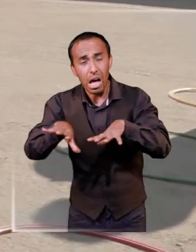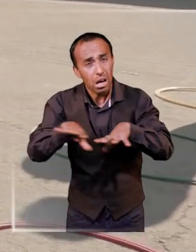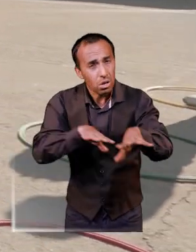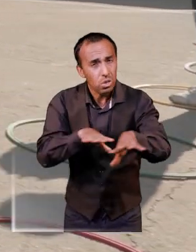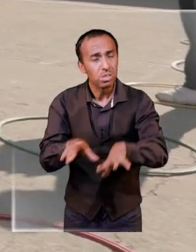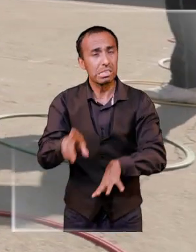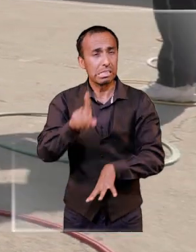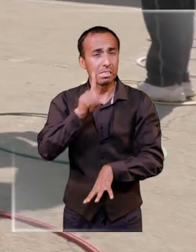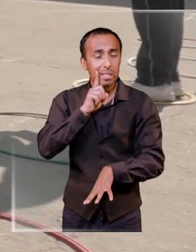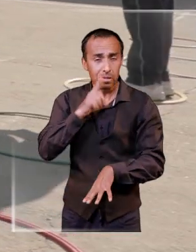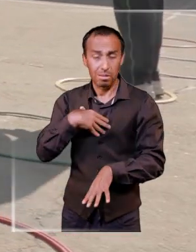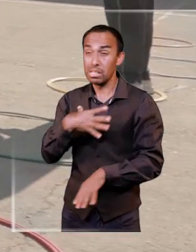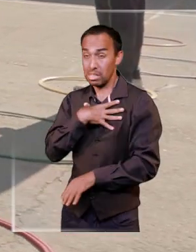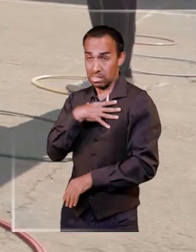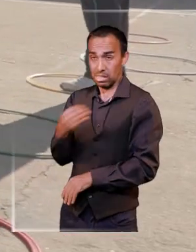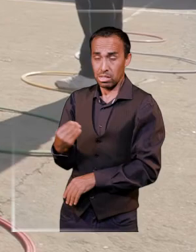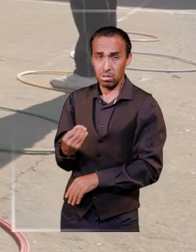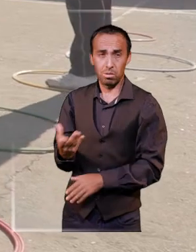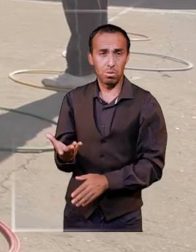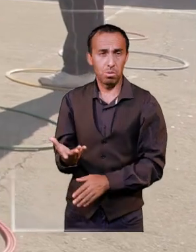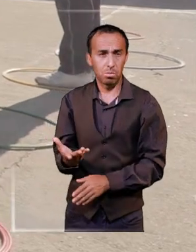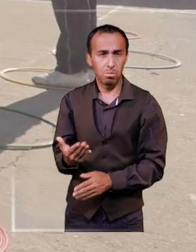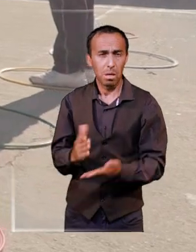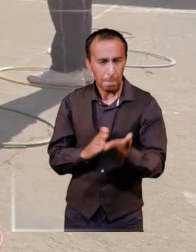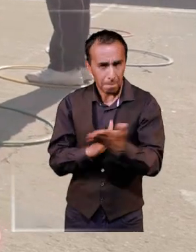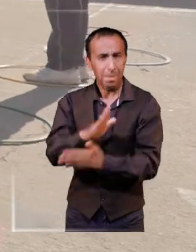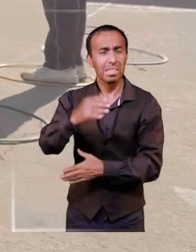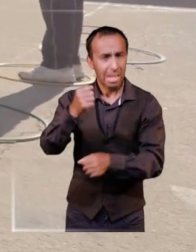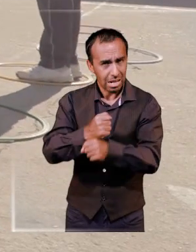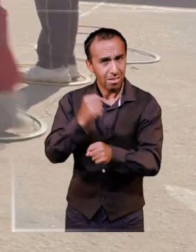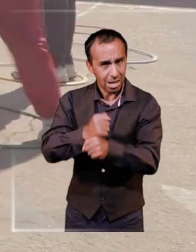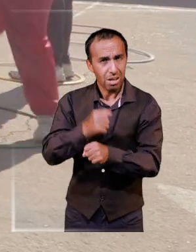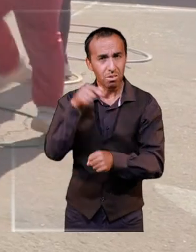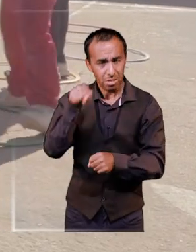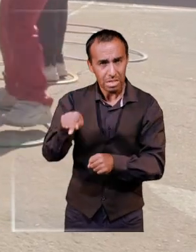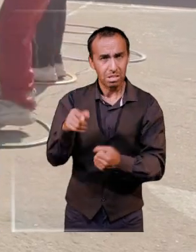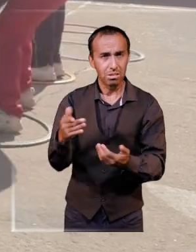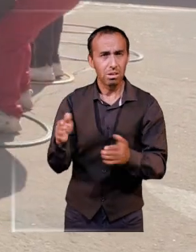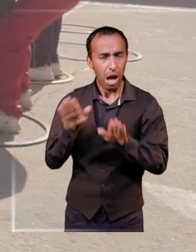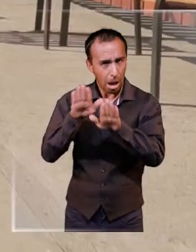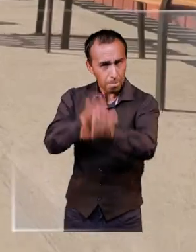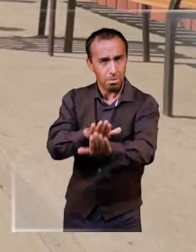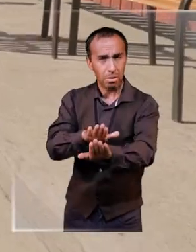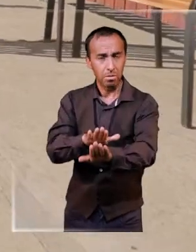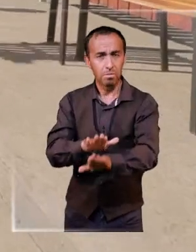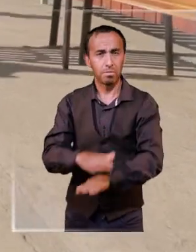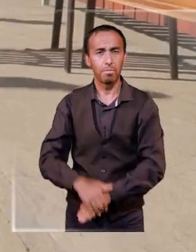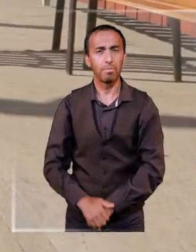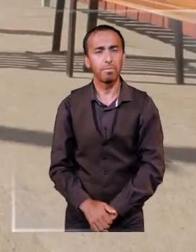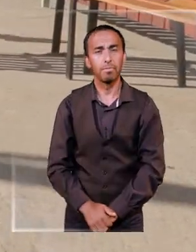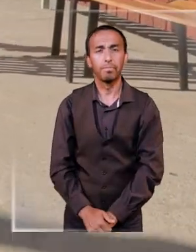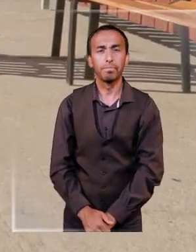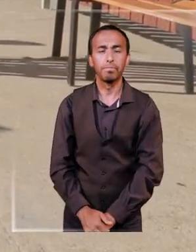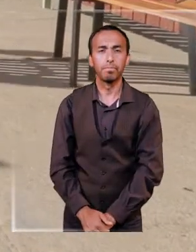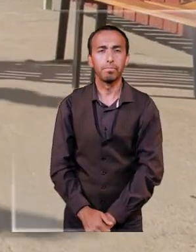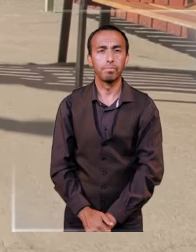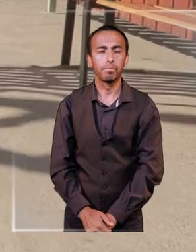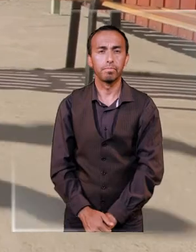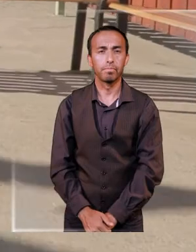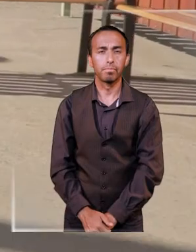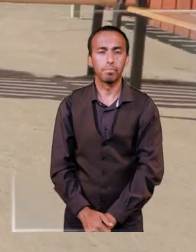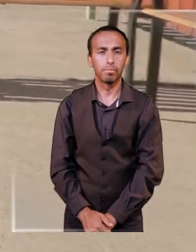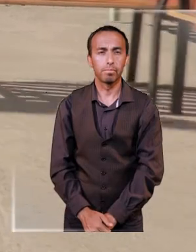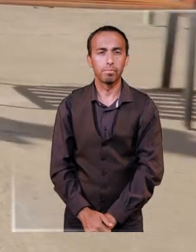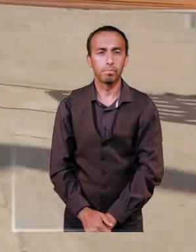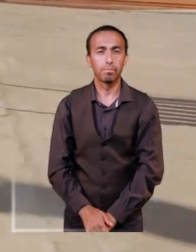que pudiese tener uno de nuestros hijos o todos nuestros hijos para empezar a trabajar con ellos y apoyarlos. Corriendo, tocando